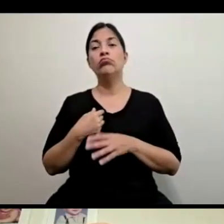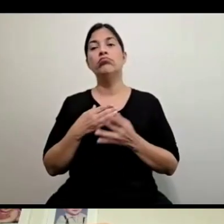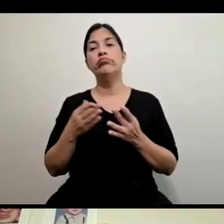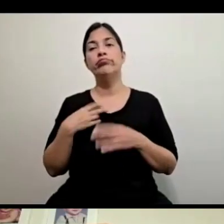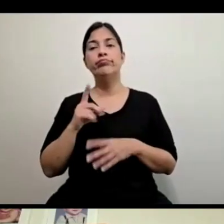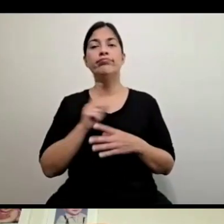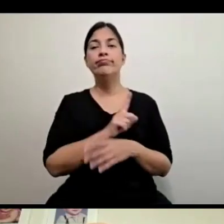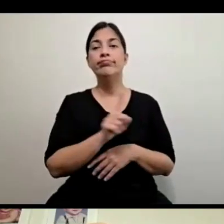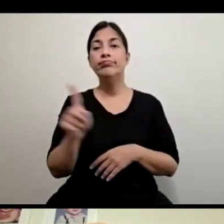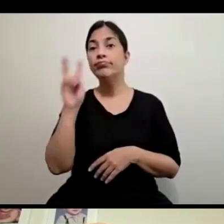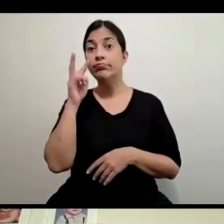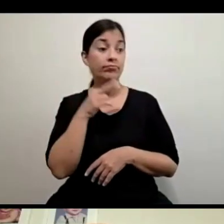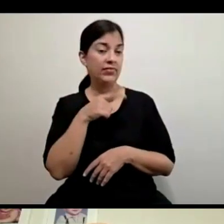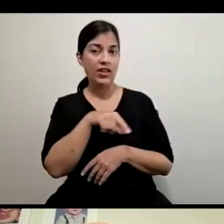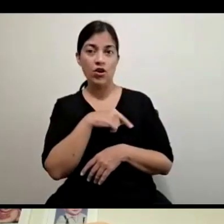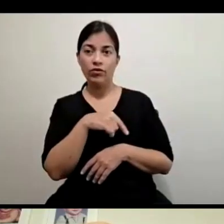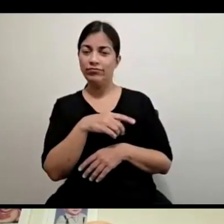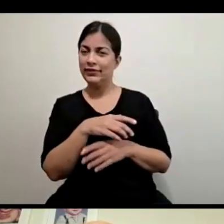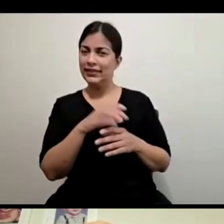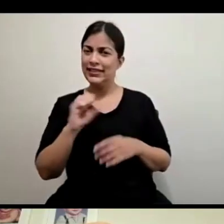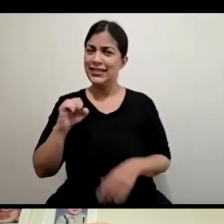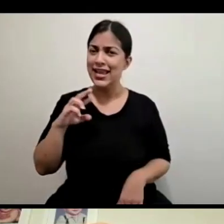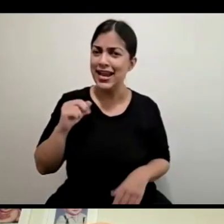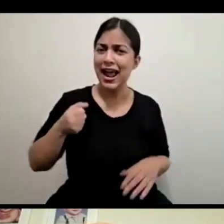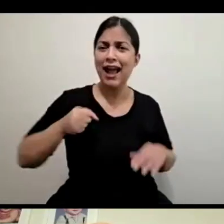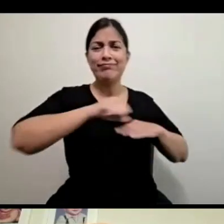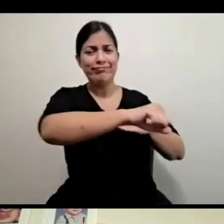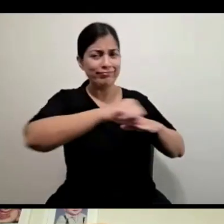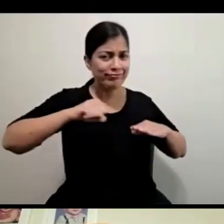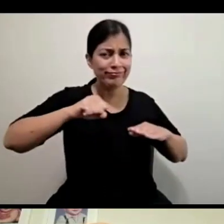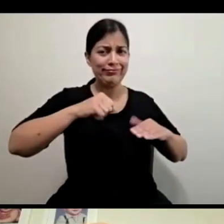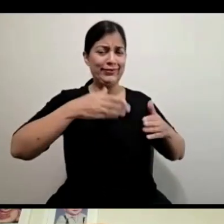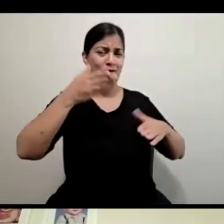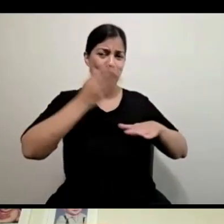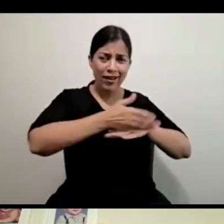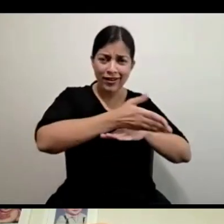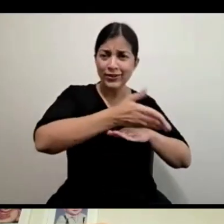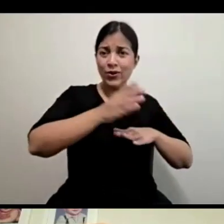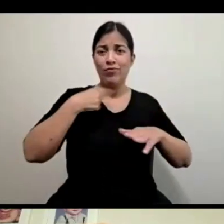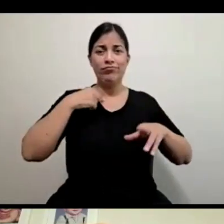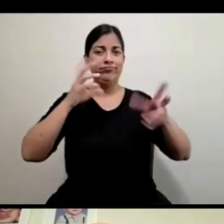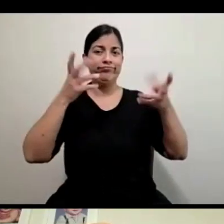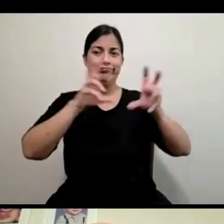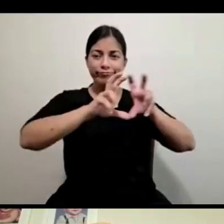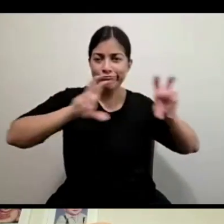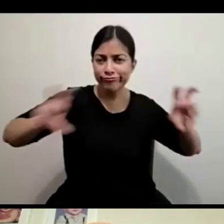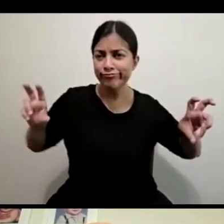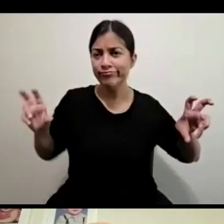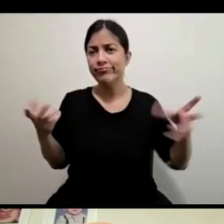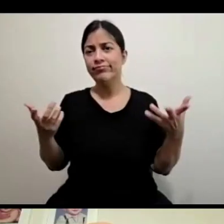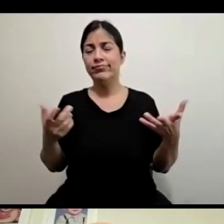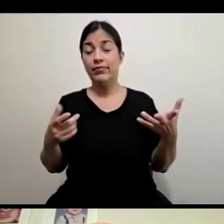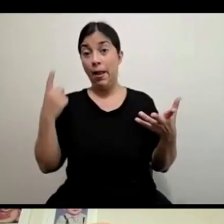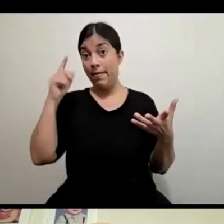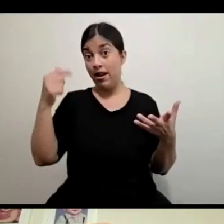sierra, puliendo, haciendo haciendo piezas de utilería, piezas de escenografía. Y para mí eso fue, o